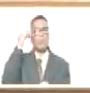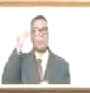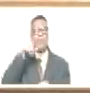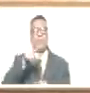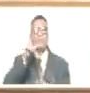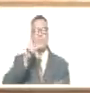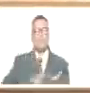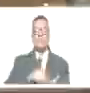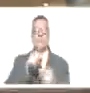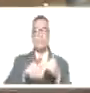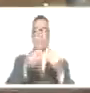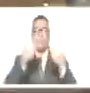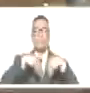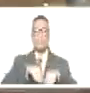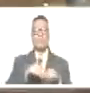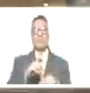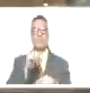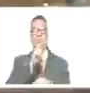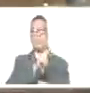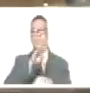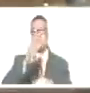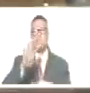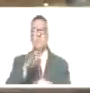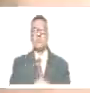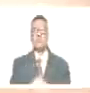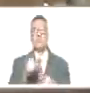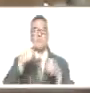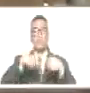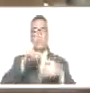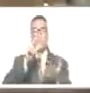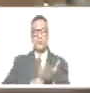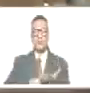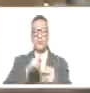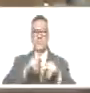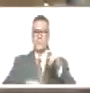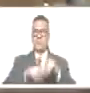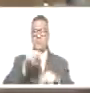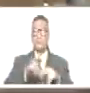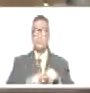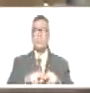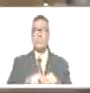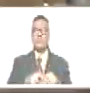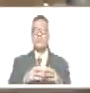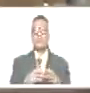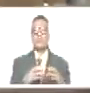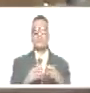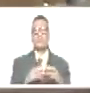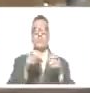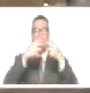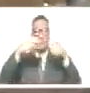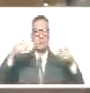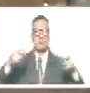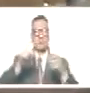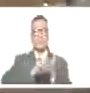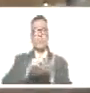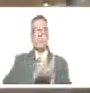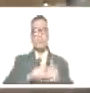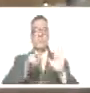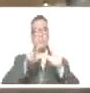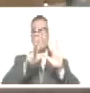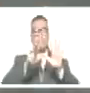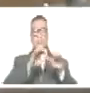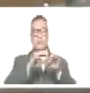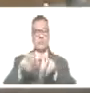Siguiente. Vigésimo cuarto. Se sugiere aprobar la creación y denominación del epígrafe del artículo 8, quedando redactado de la